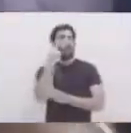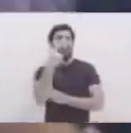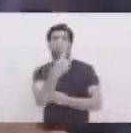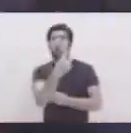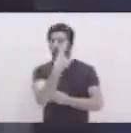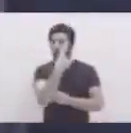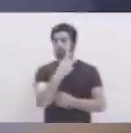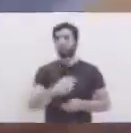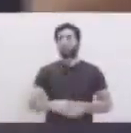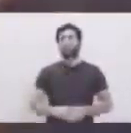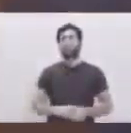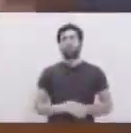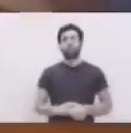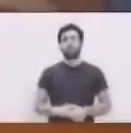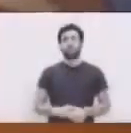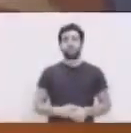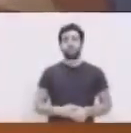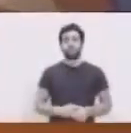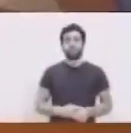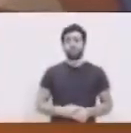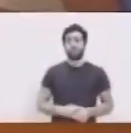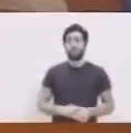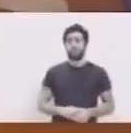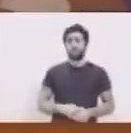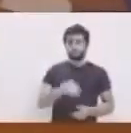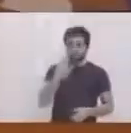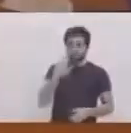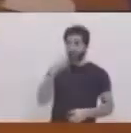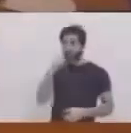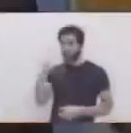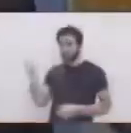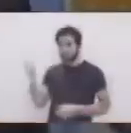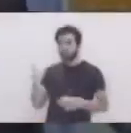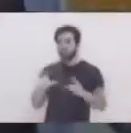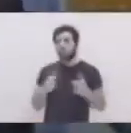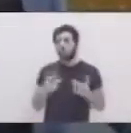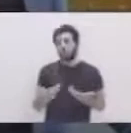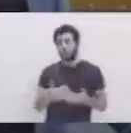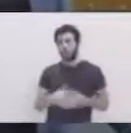Gracias. Vamos a colocarle este por acá.